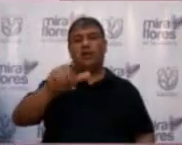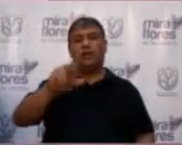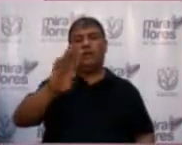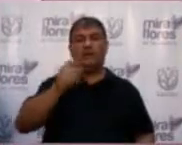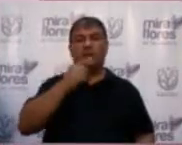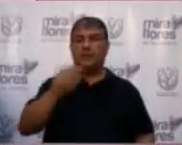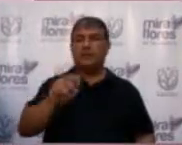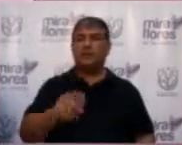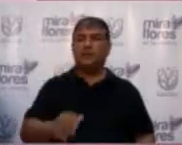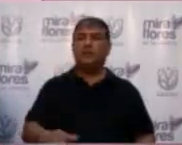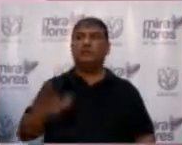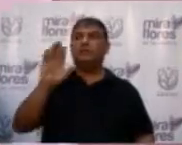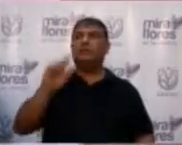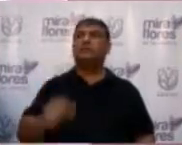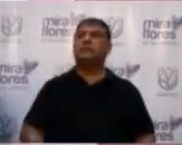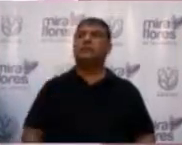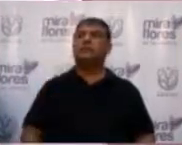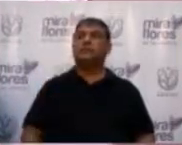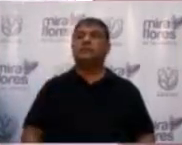palabra.